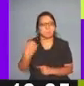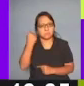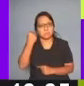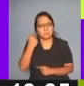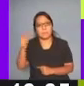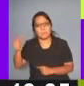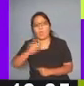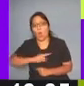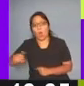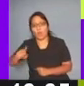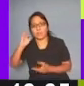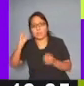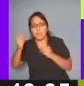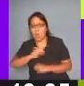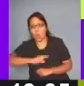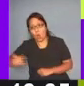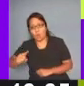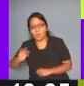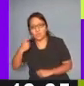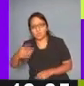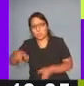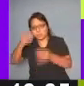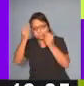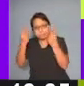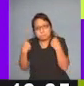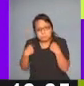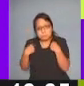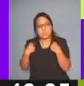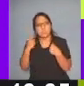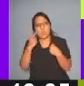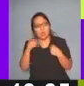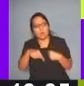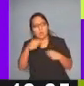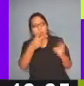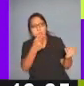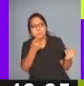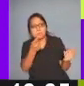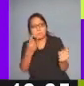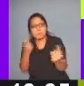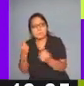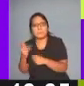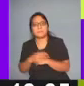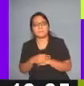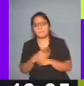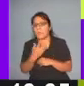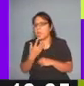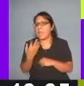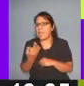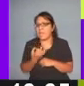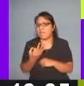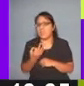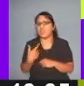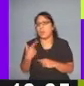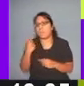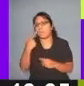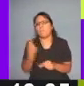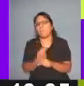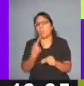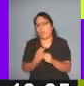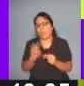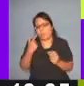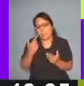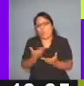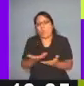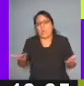sus órdenes y vinimos aquí a aprender y nos llevamos. No les puedo mostrar la cantidad